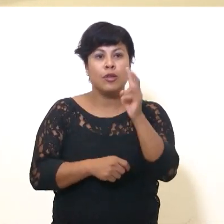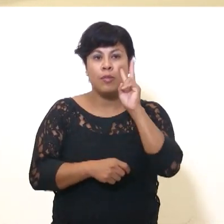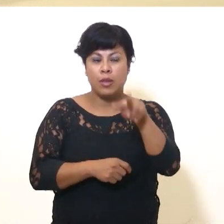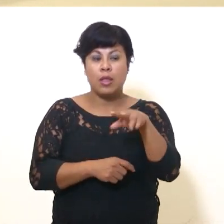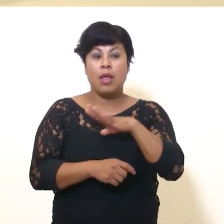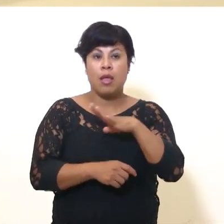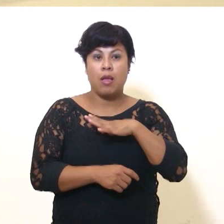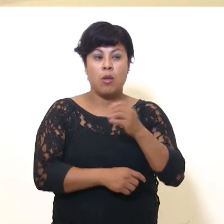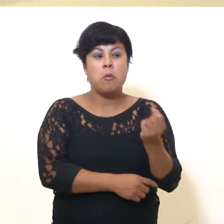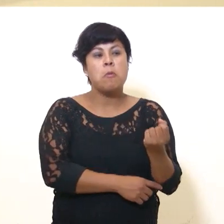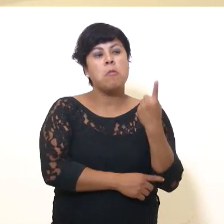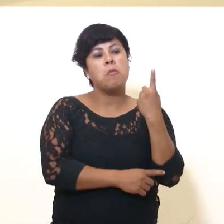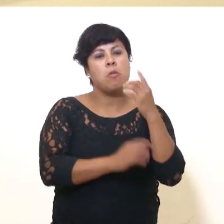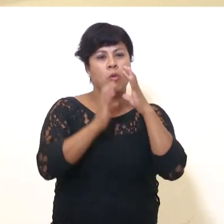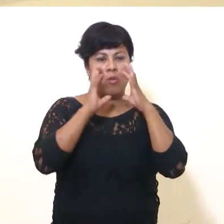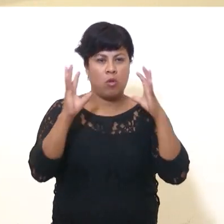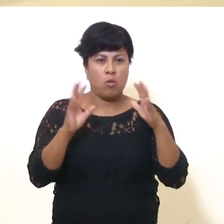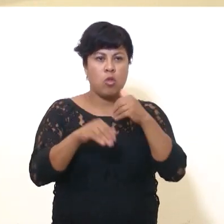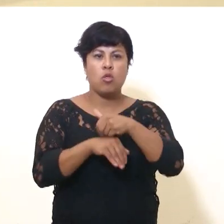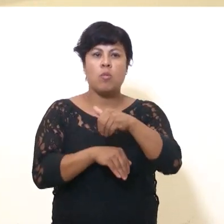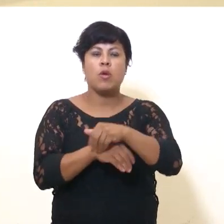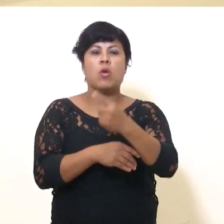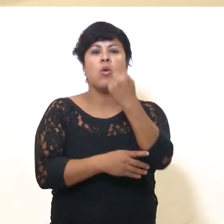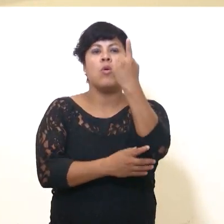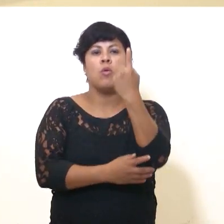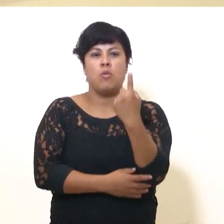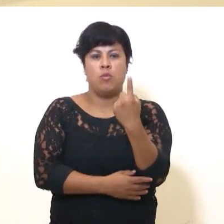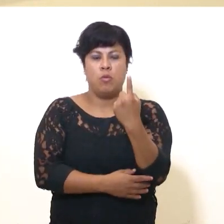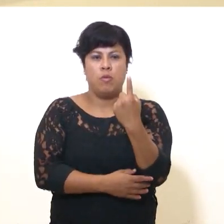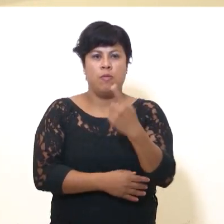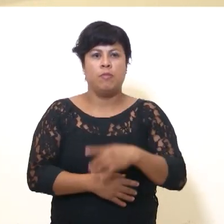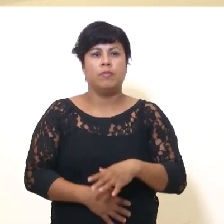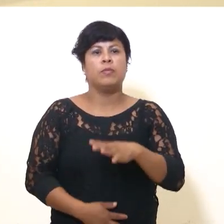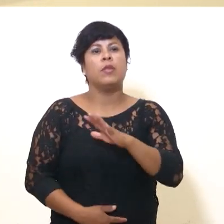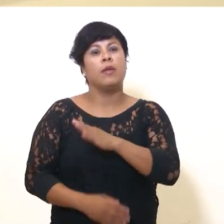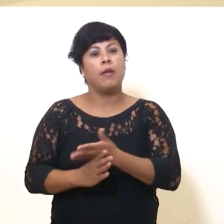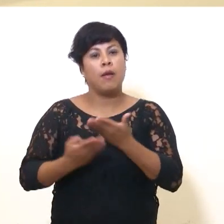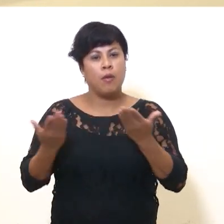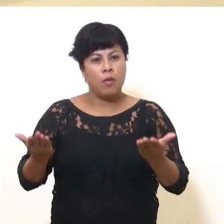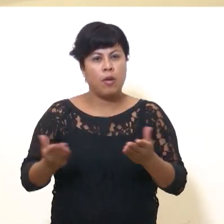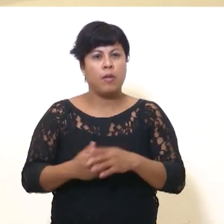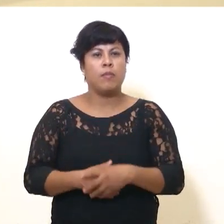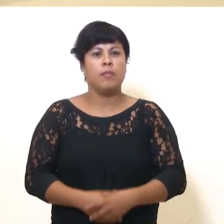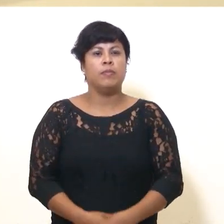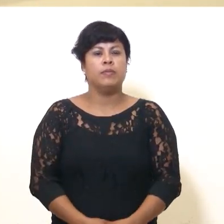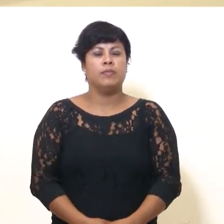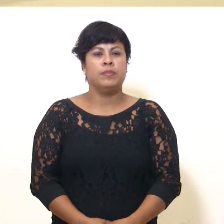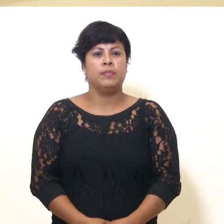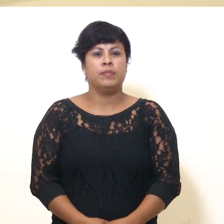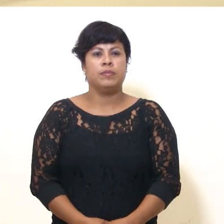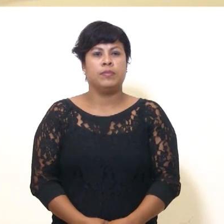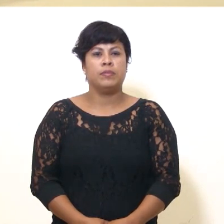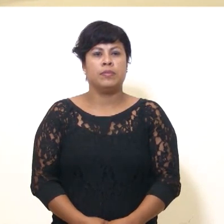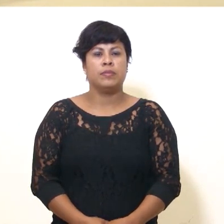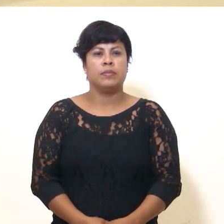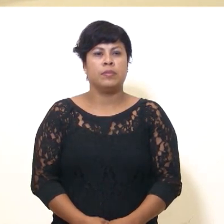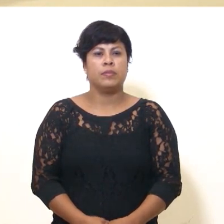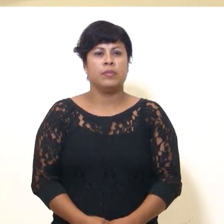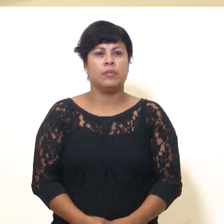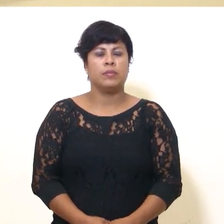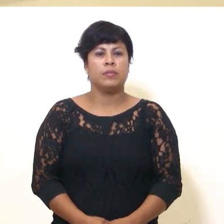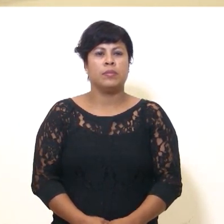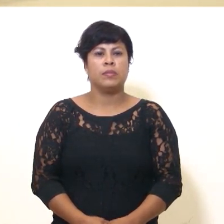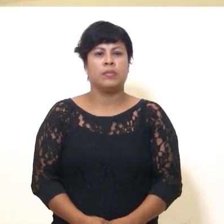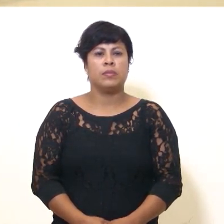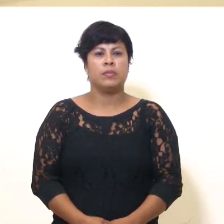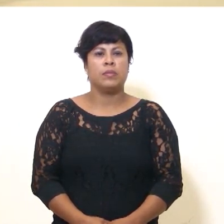Ya vimos que hay un globo número 1. Ahora voy a tomar el que